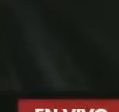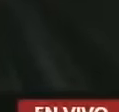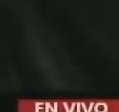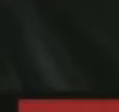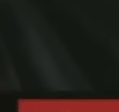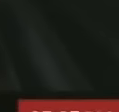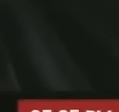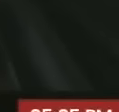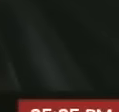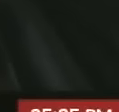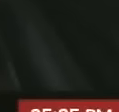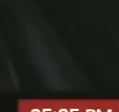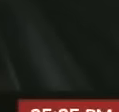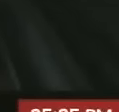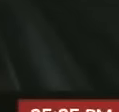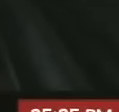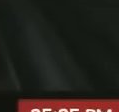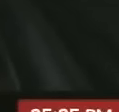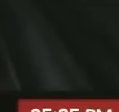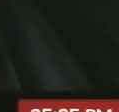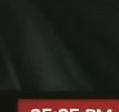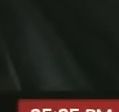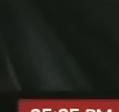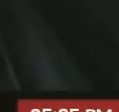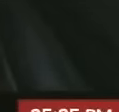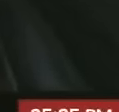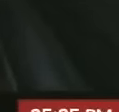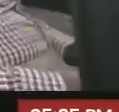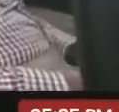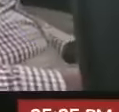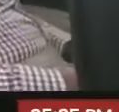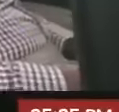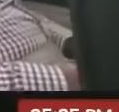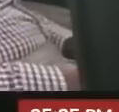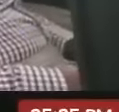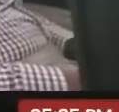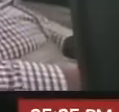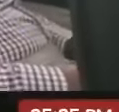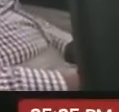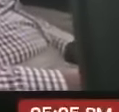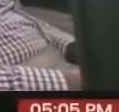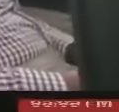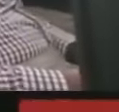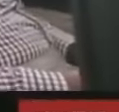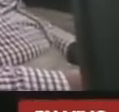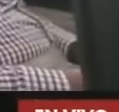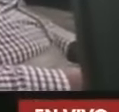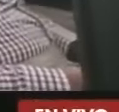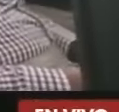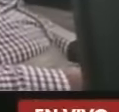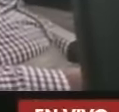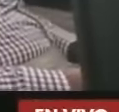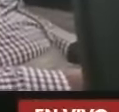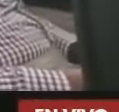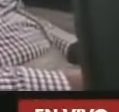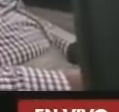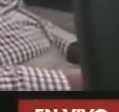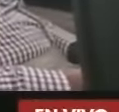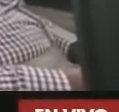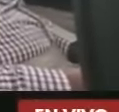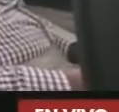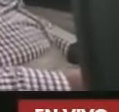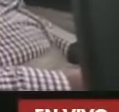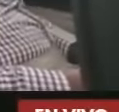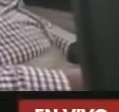la generación bicentenaria. Y ahí vienes tú. De ahí vengo. Ahí vienen ustedes. Después viene una generación más joven,